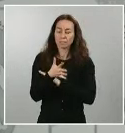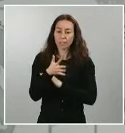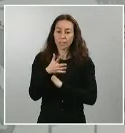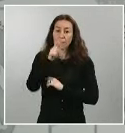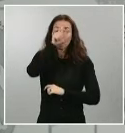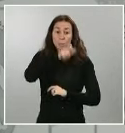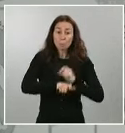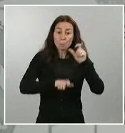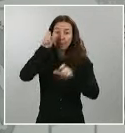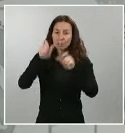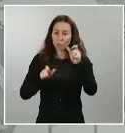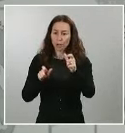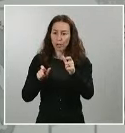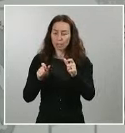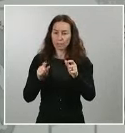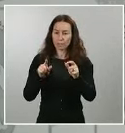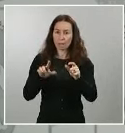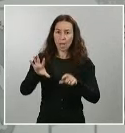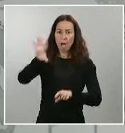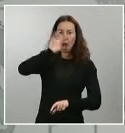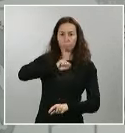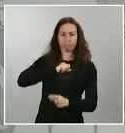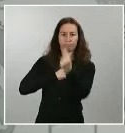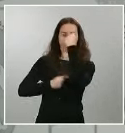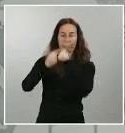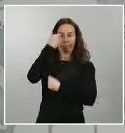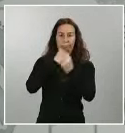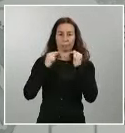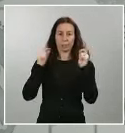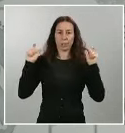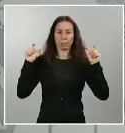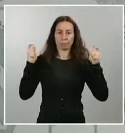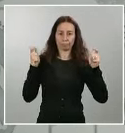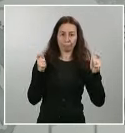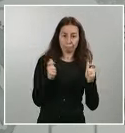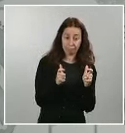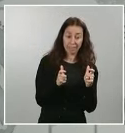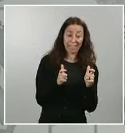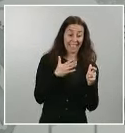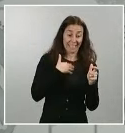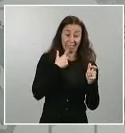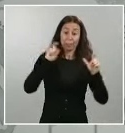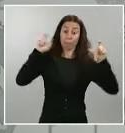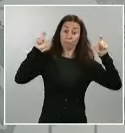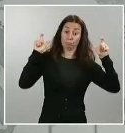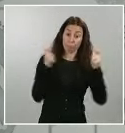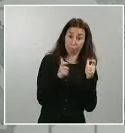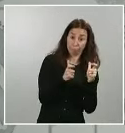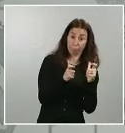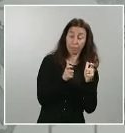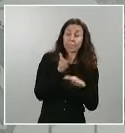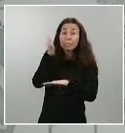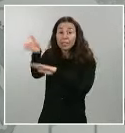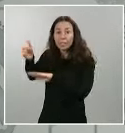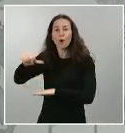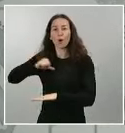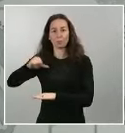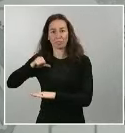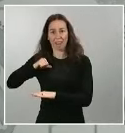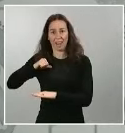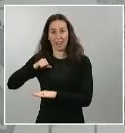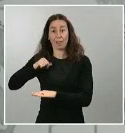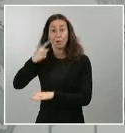estar infectadas y que lleguen a nuestros hospitales, de modo que nuestros sanitarios, con más tiempo y con más recursos, puedan ejercer